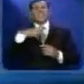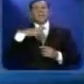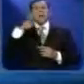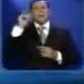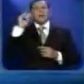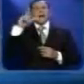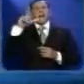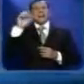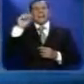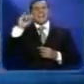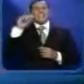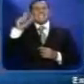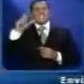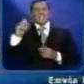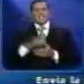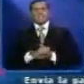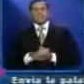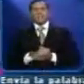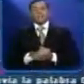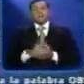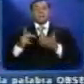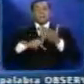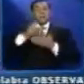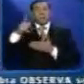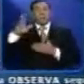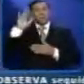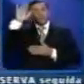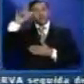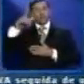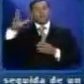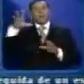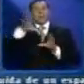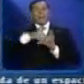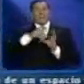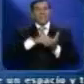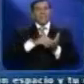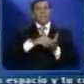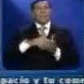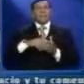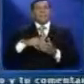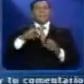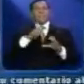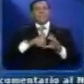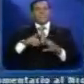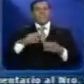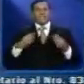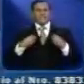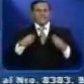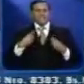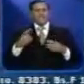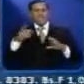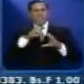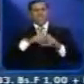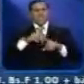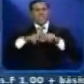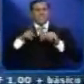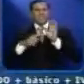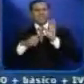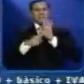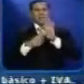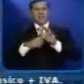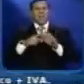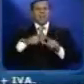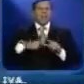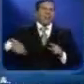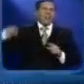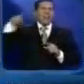porque se va a estrenar en Barranquilla. Entre sus planes futuros se incluye la grabación de una producción discográfica en vivo de diferentes presentaciones que realizará a lo